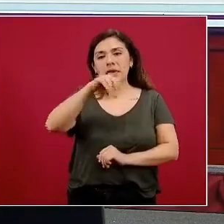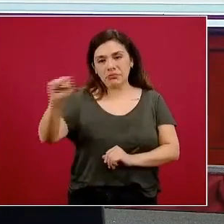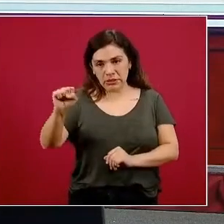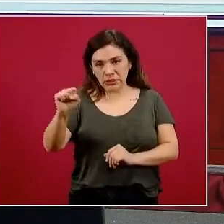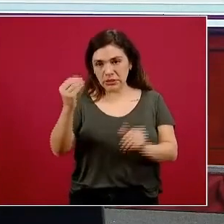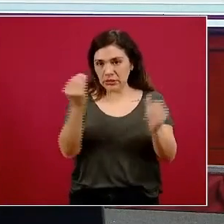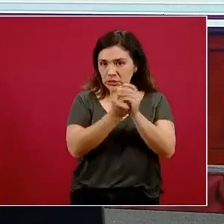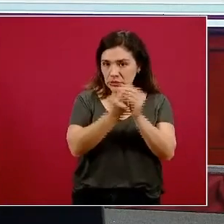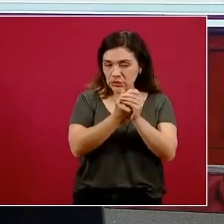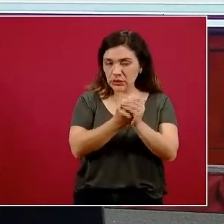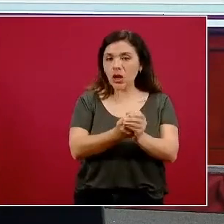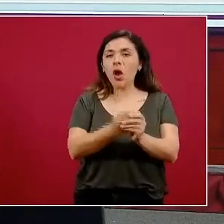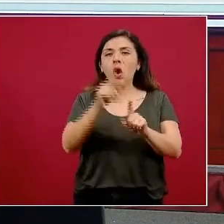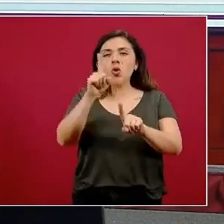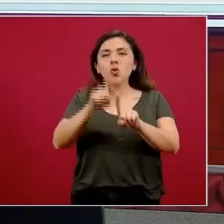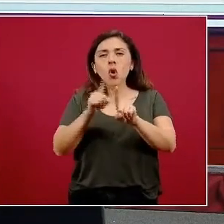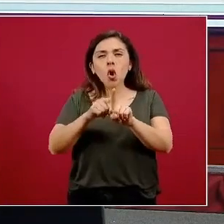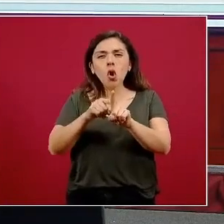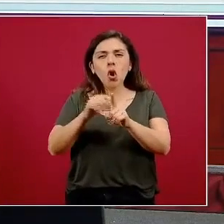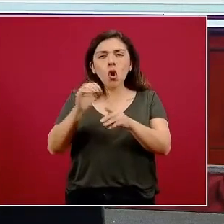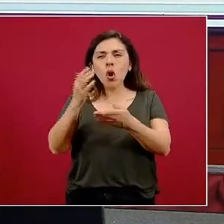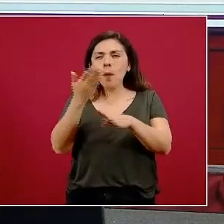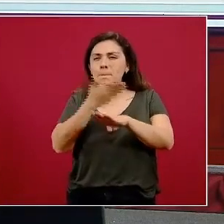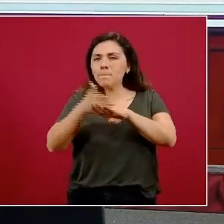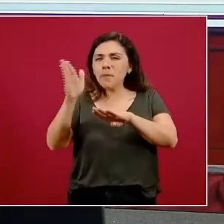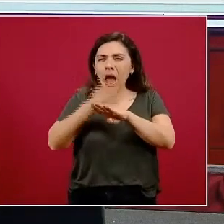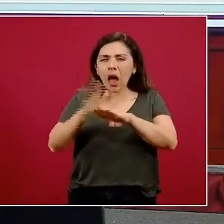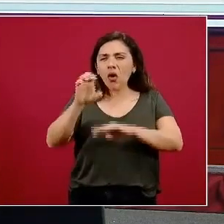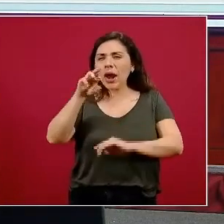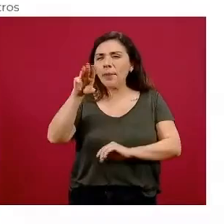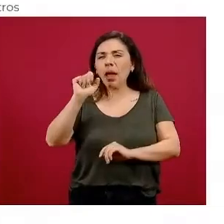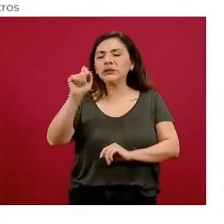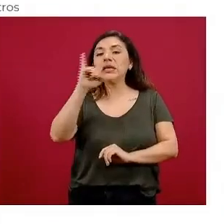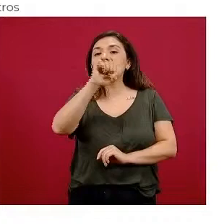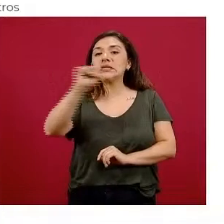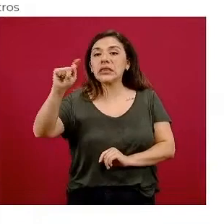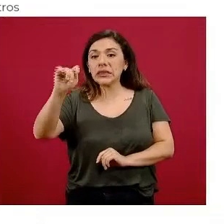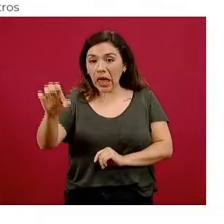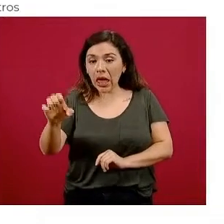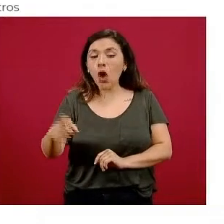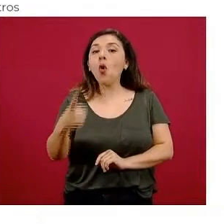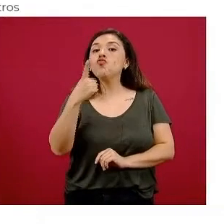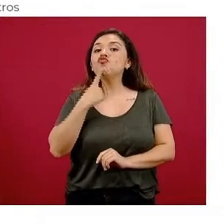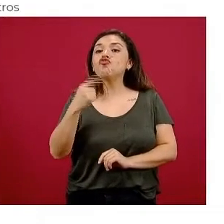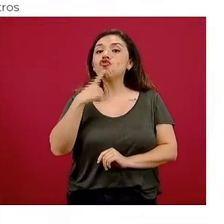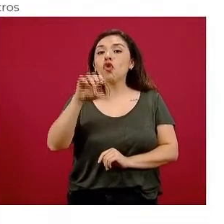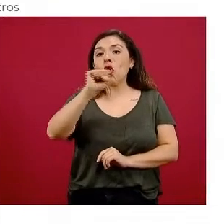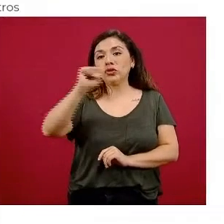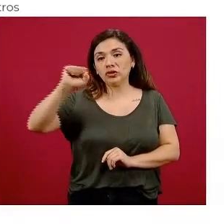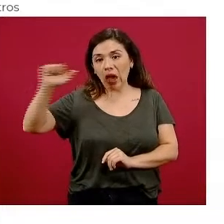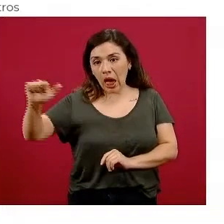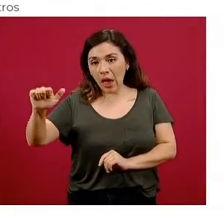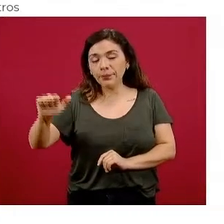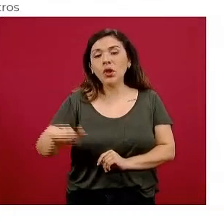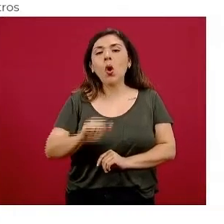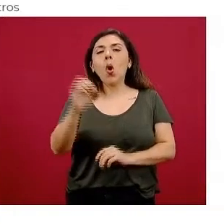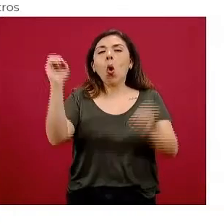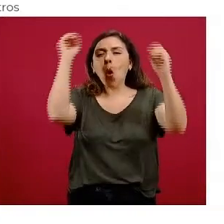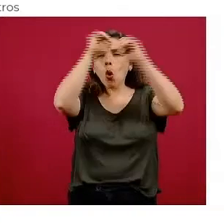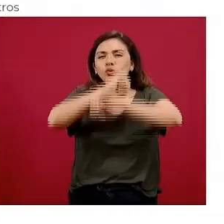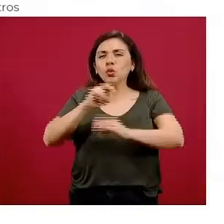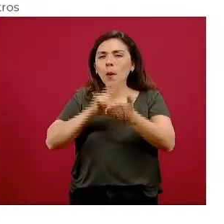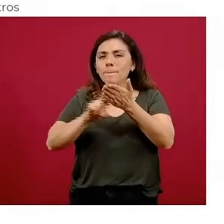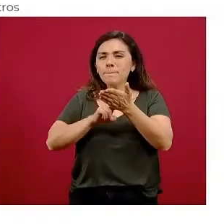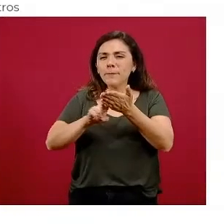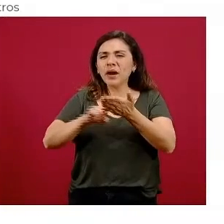color crema para el ISSSTE, el color rojo para la Secretaría y en un color